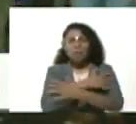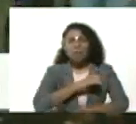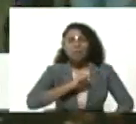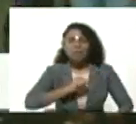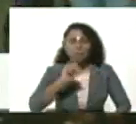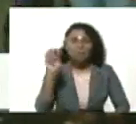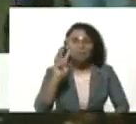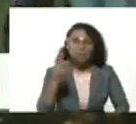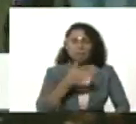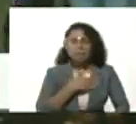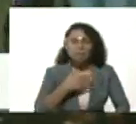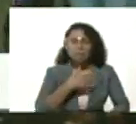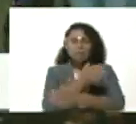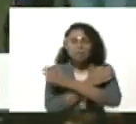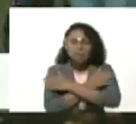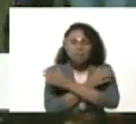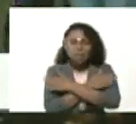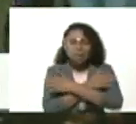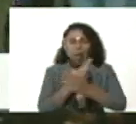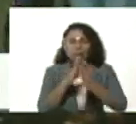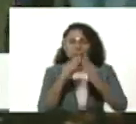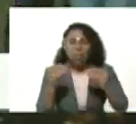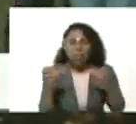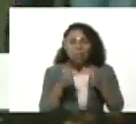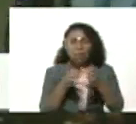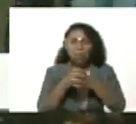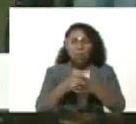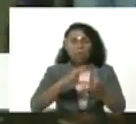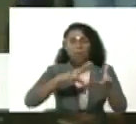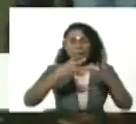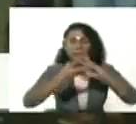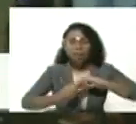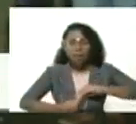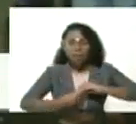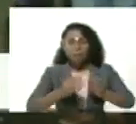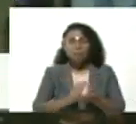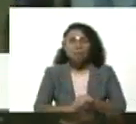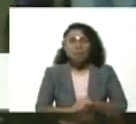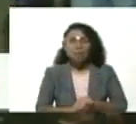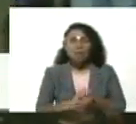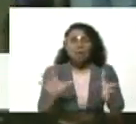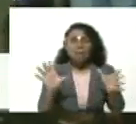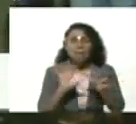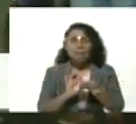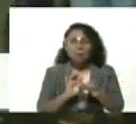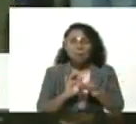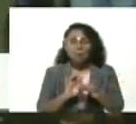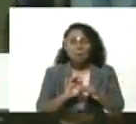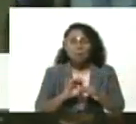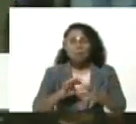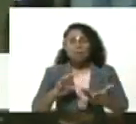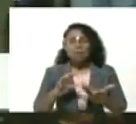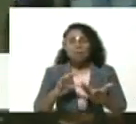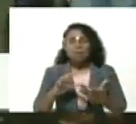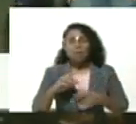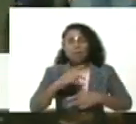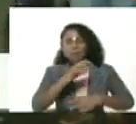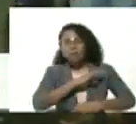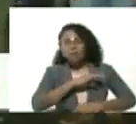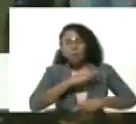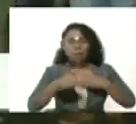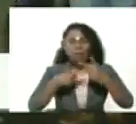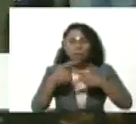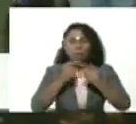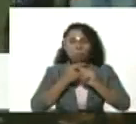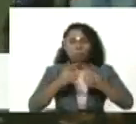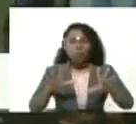Venezuela, quiero felicitar a todos los comités locales de abastecimiento y producción, la red de articulación y acción sociopolítica, que se desplegó